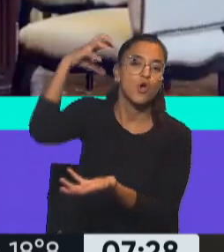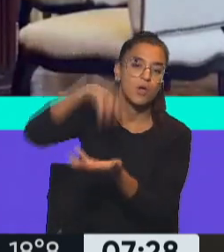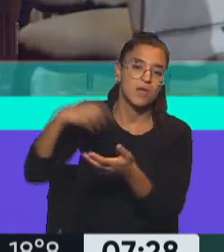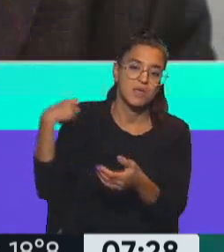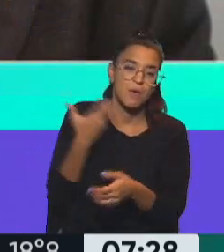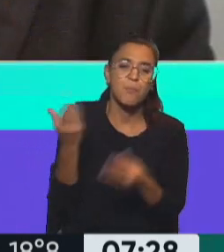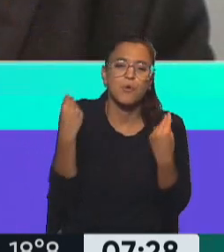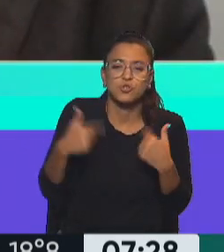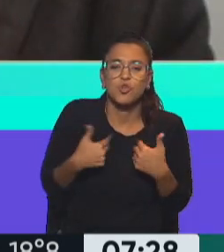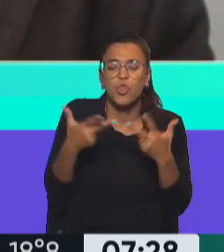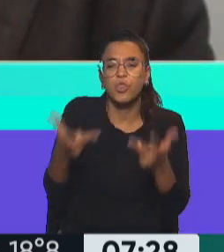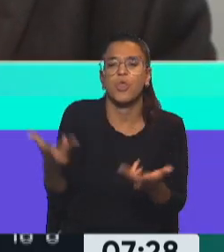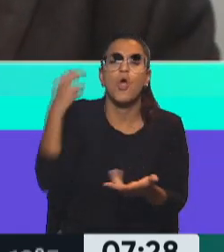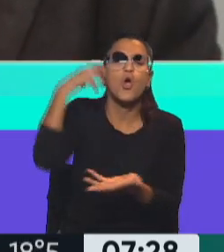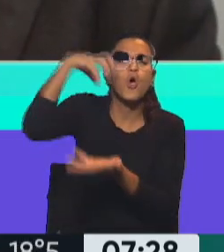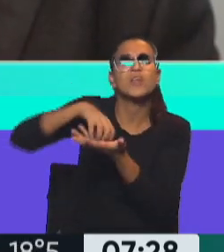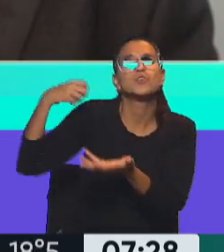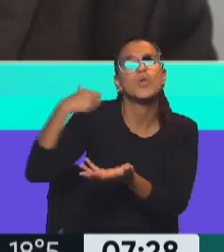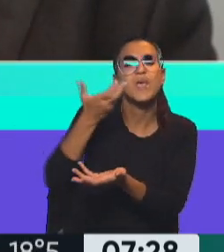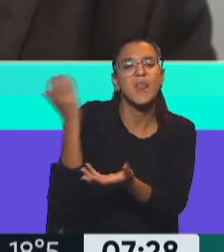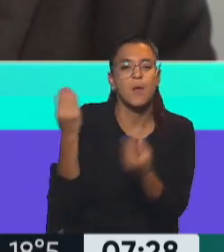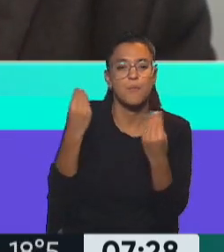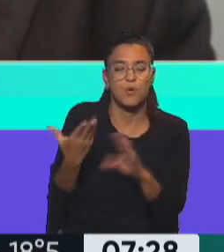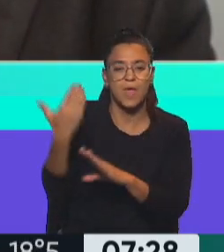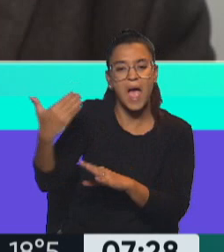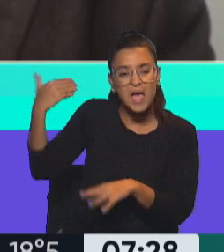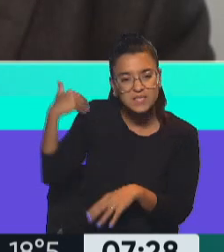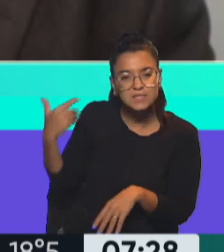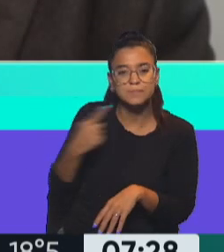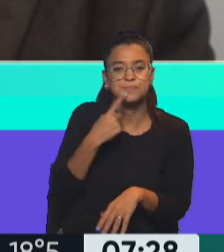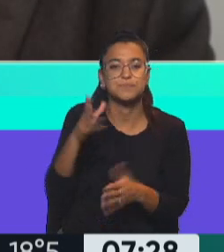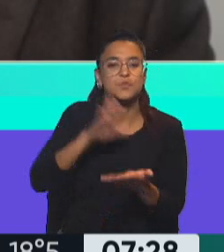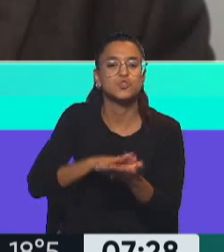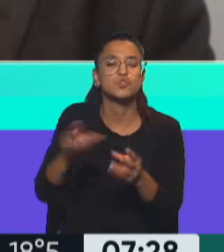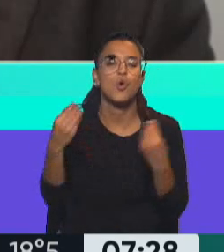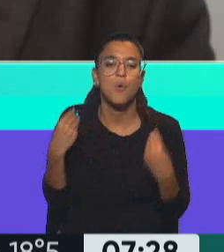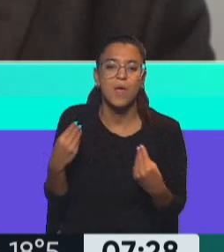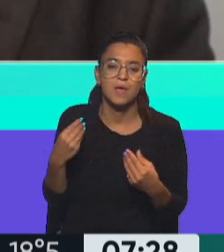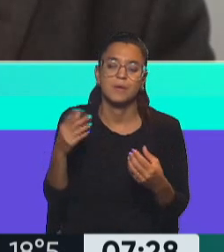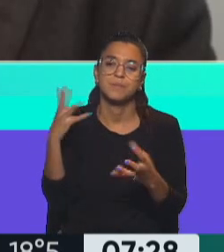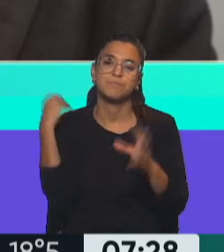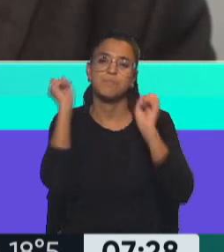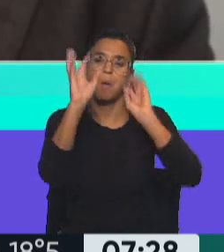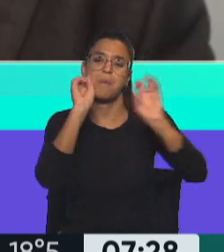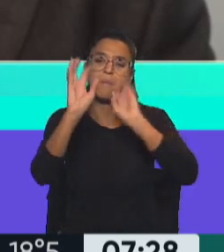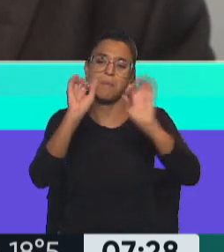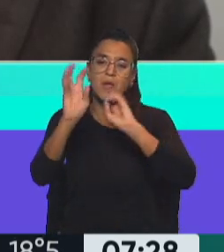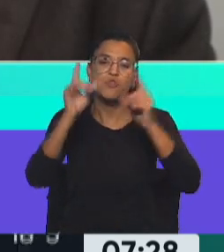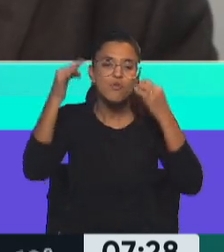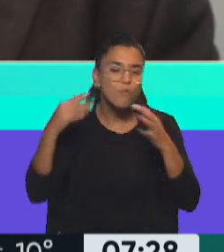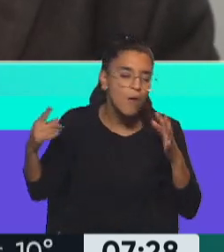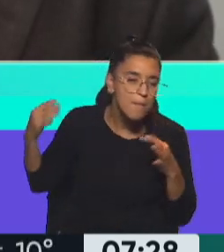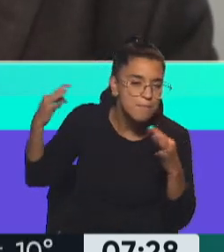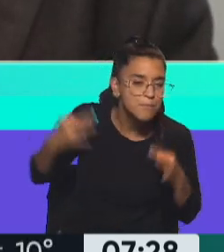generales. ¿Por qué digo el Congreso en líneas generales? Porque ayer surgió alguna interpretación respecto de que el ataque no fue